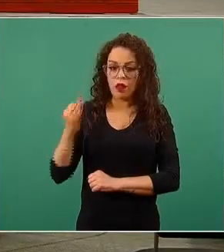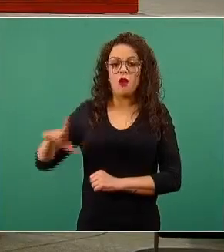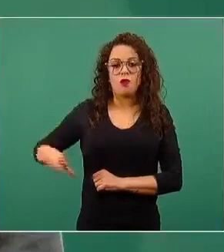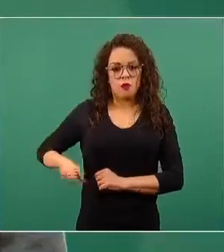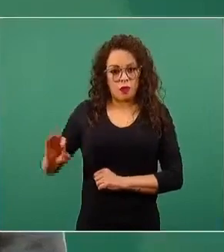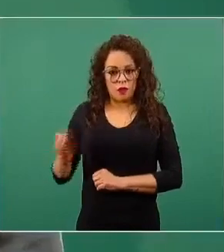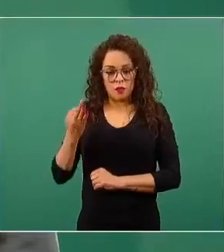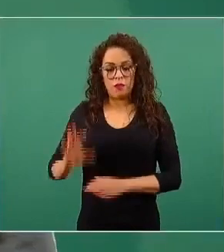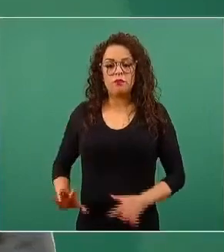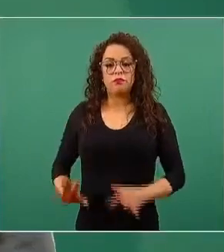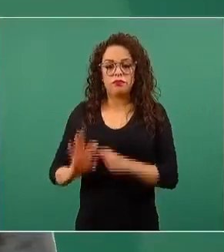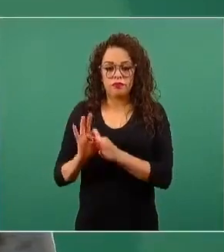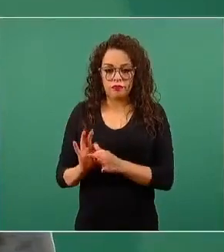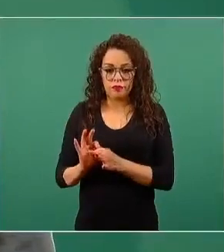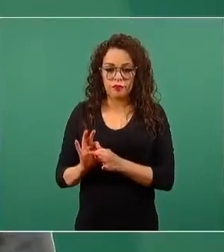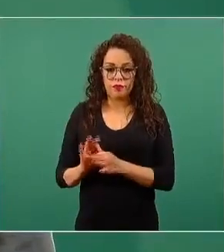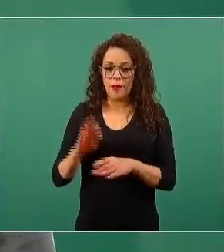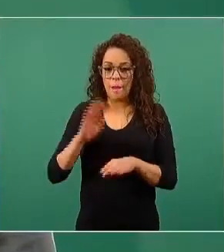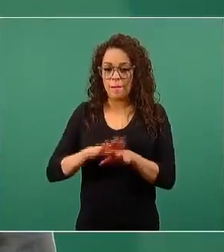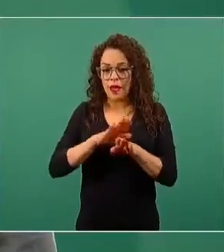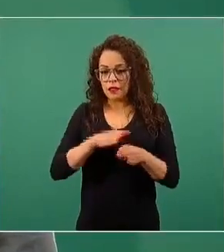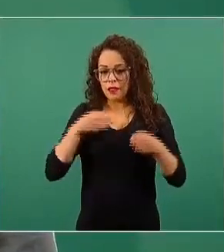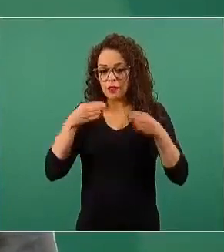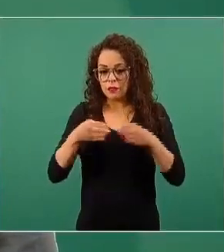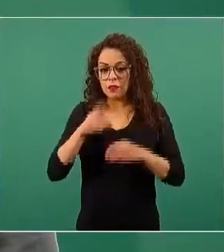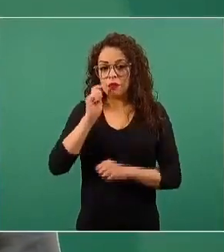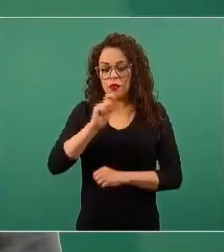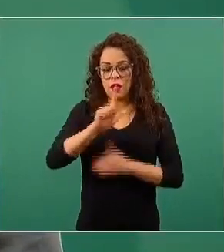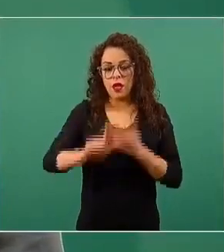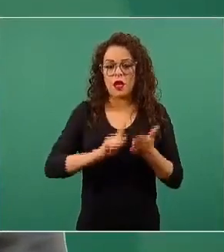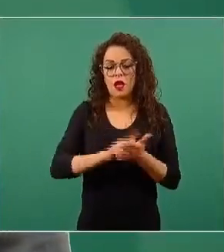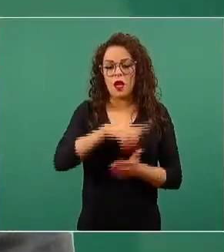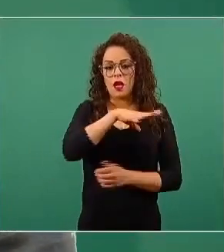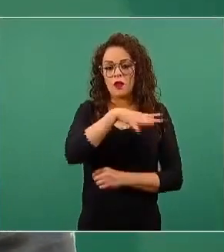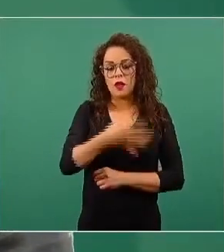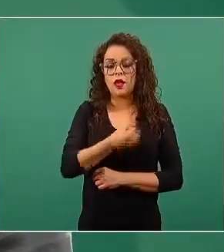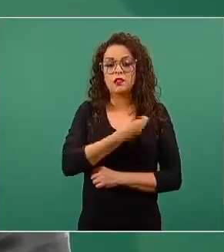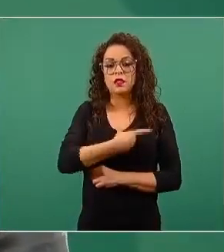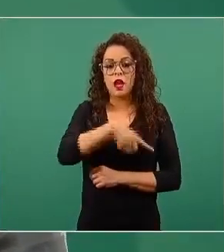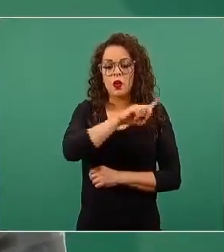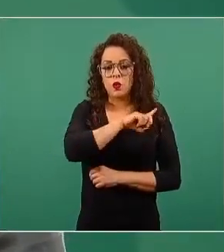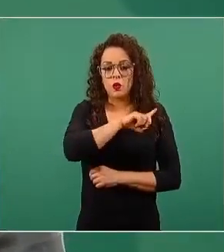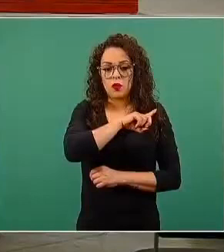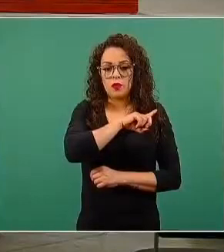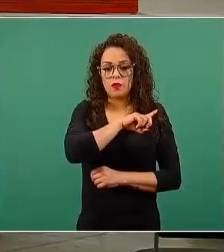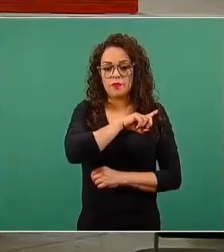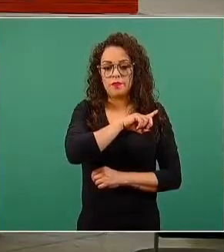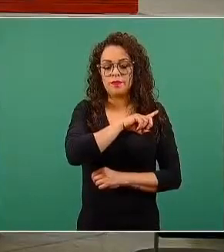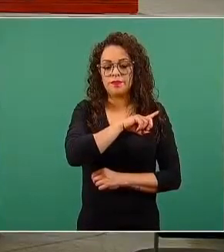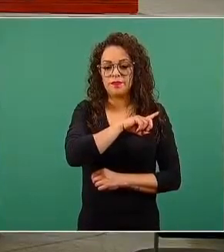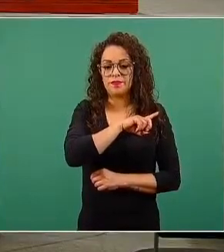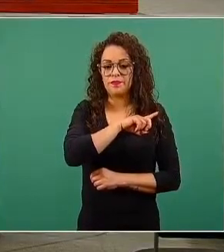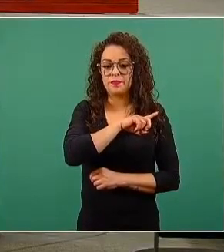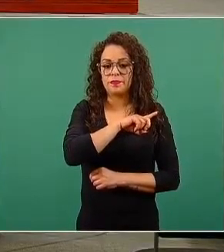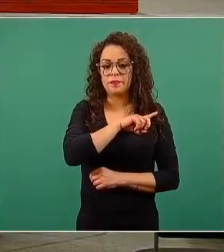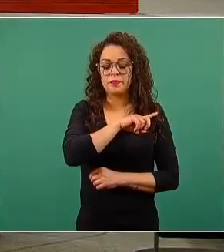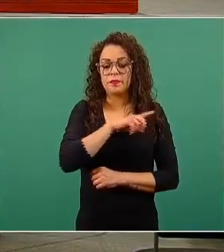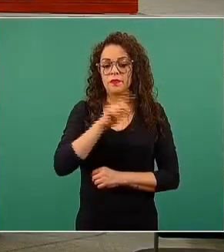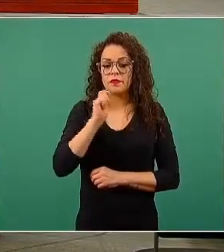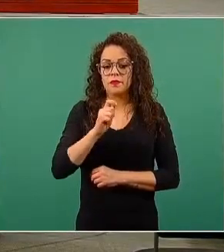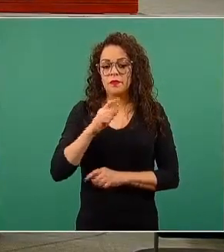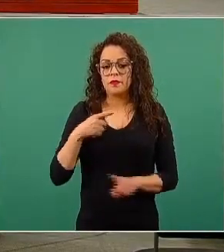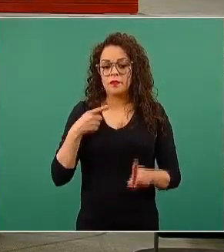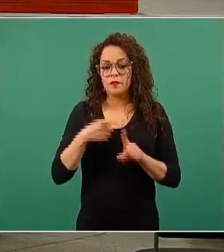que corresponde a un apartado muy específico de la Ley General de Salud, que se enmarca en la acción extraordinaria en